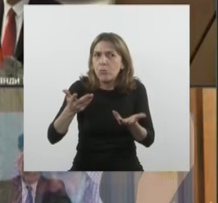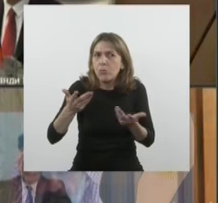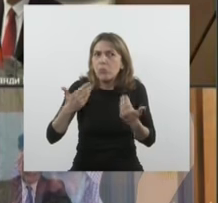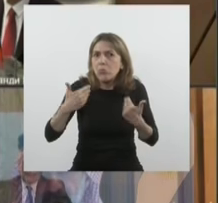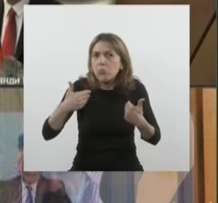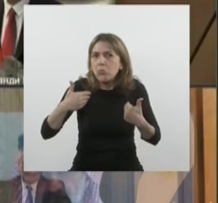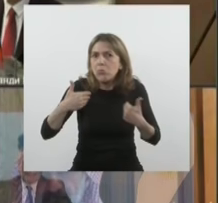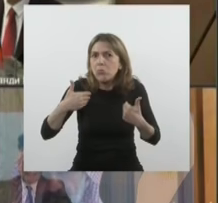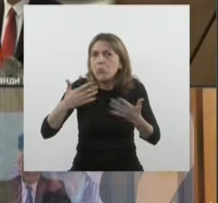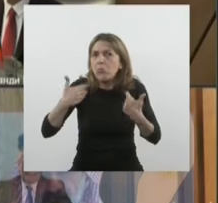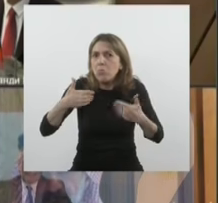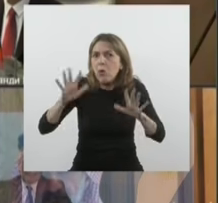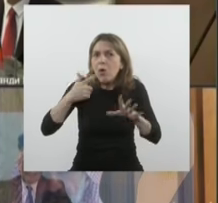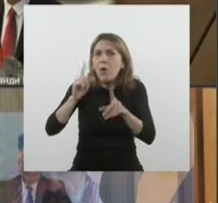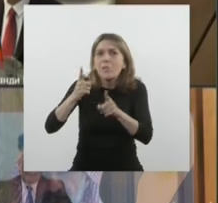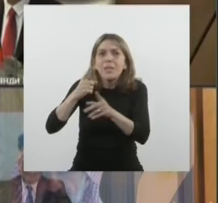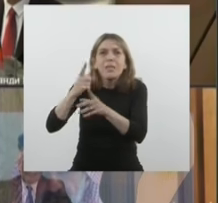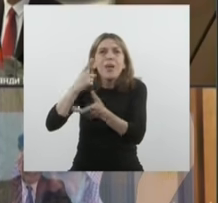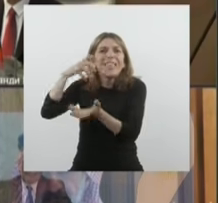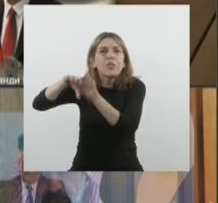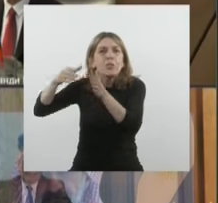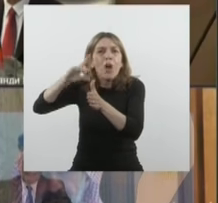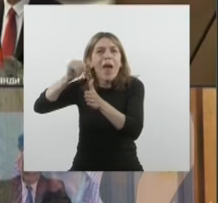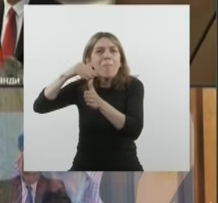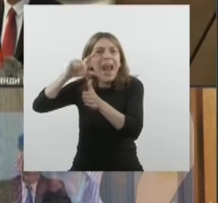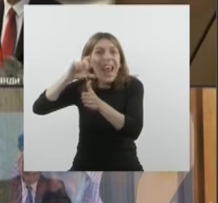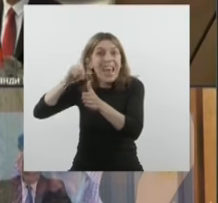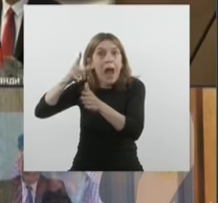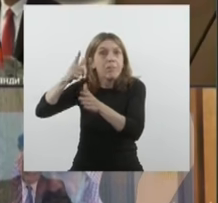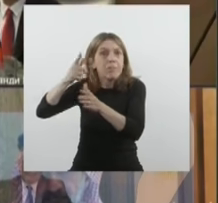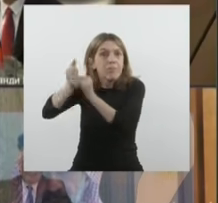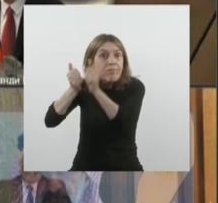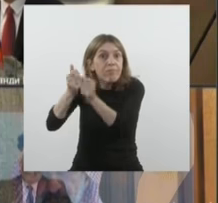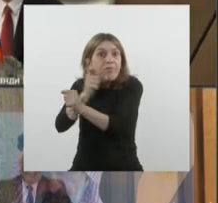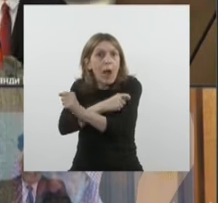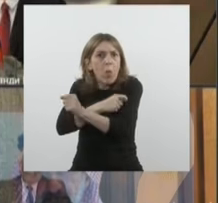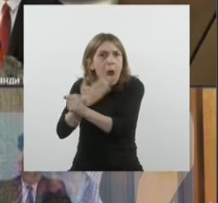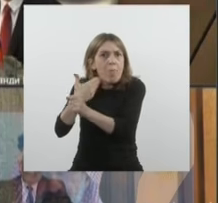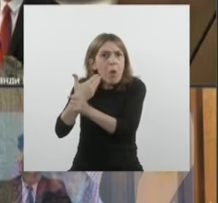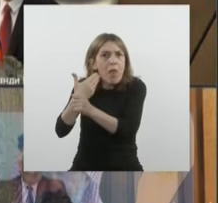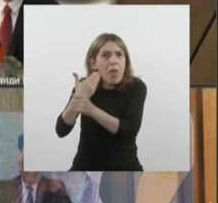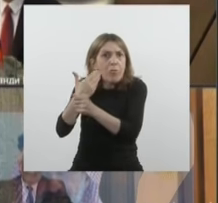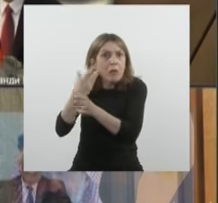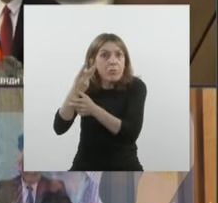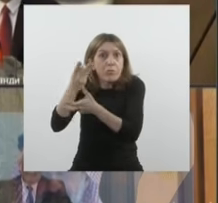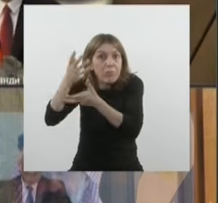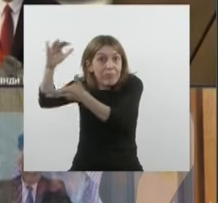la vacuna desarrollado por el instituto de gamal ella bueno vimos con mucha alegría la oportunidad